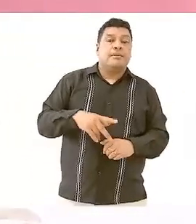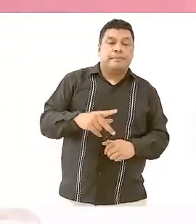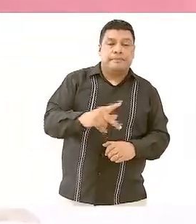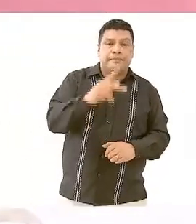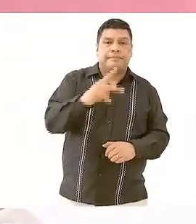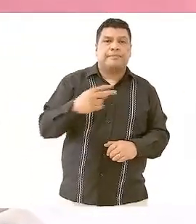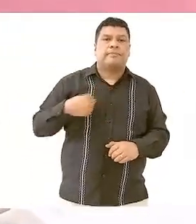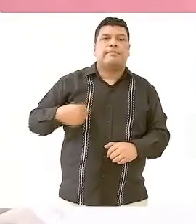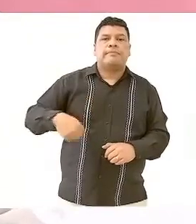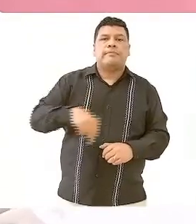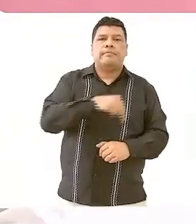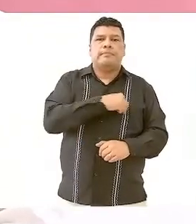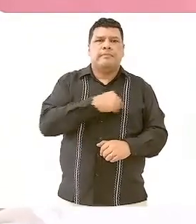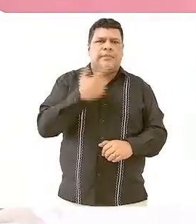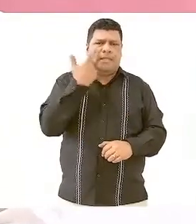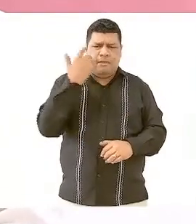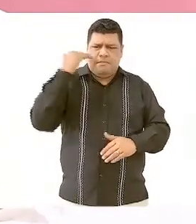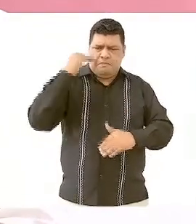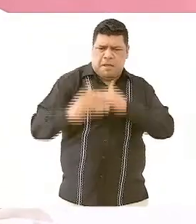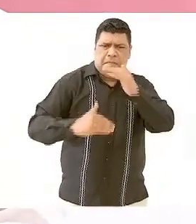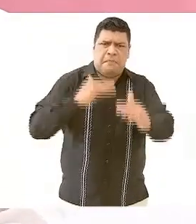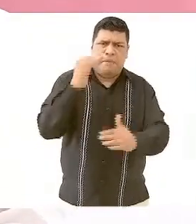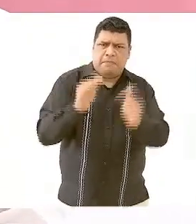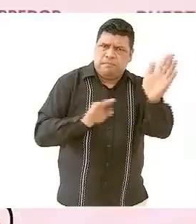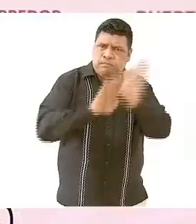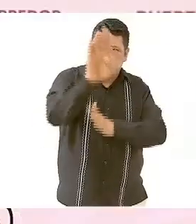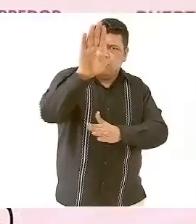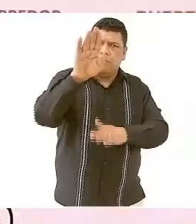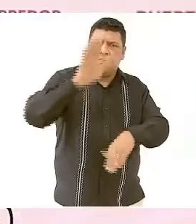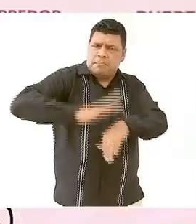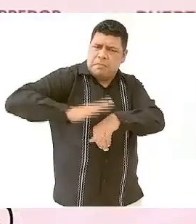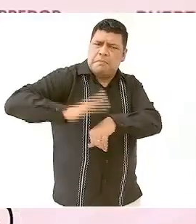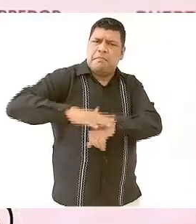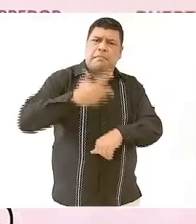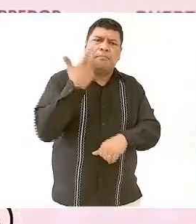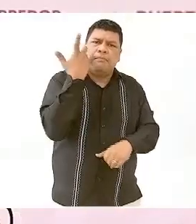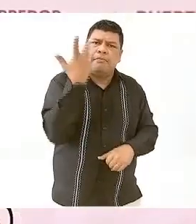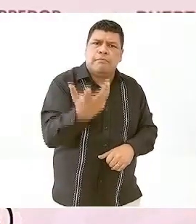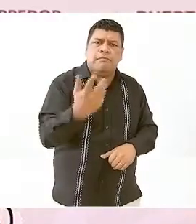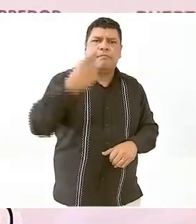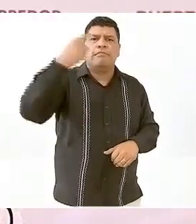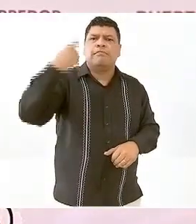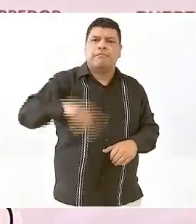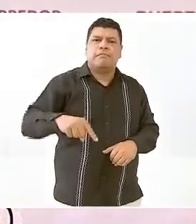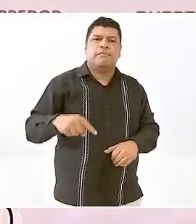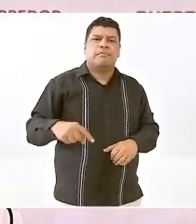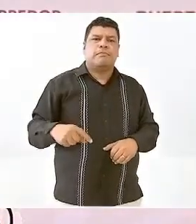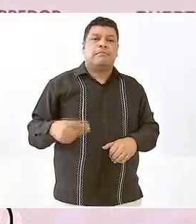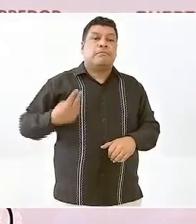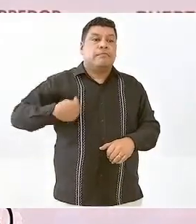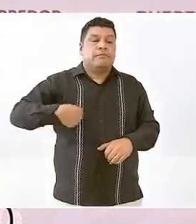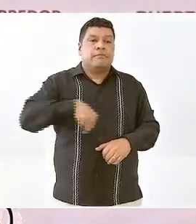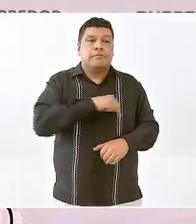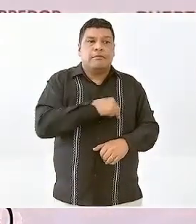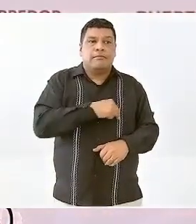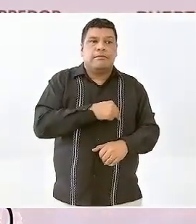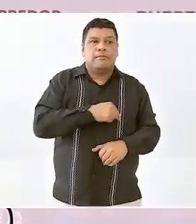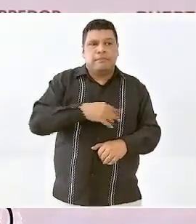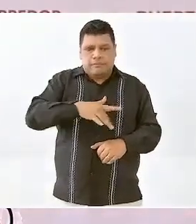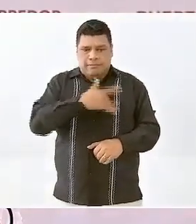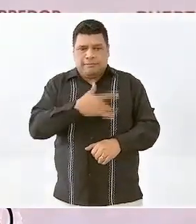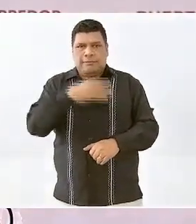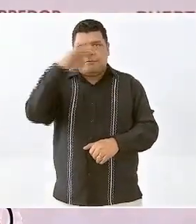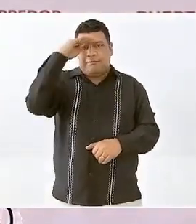queremos seguir avanzando en todo este trabajo. Es muy importante también